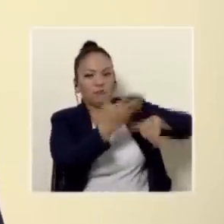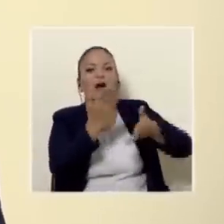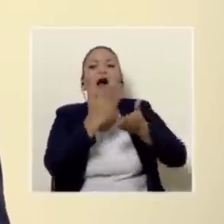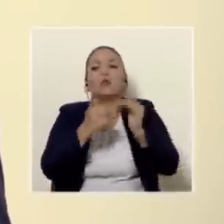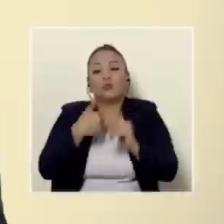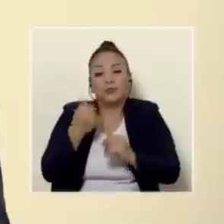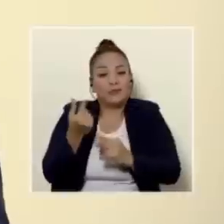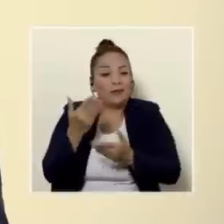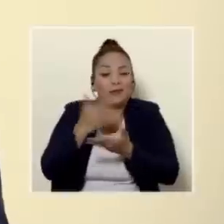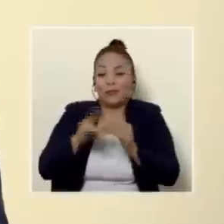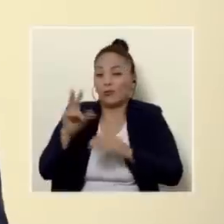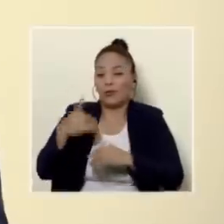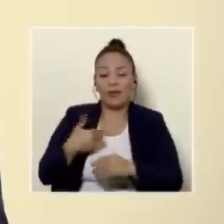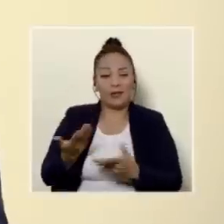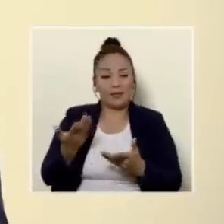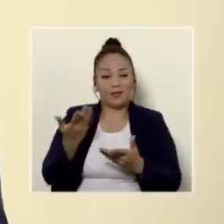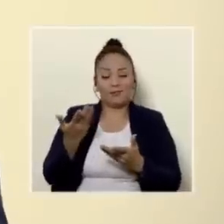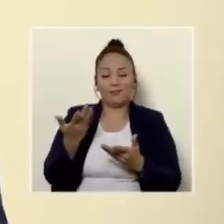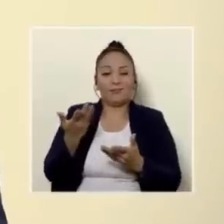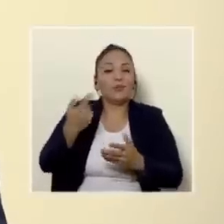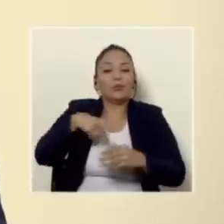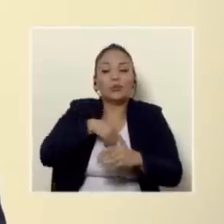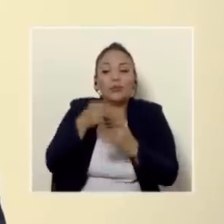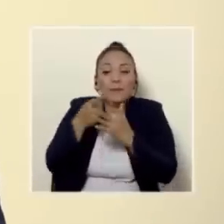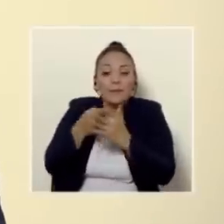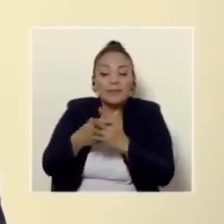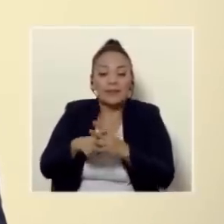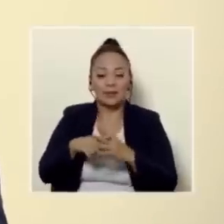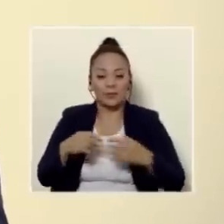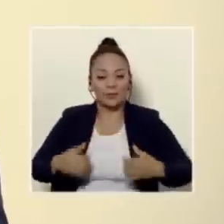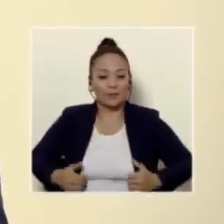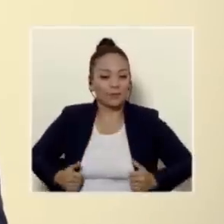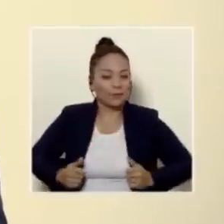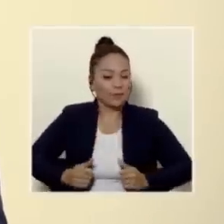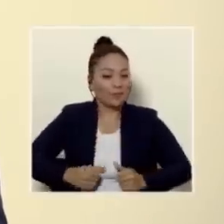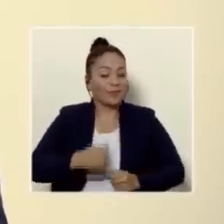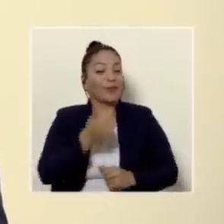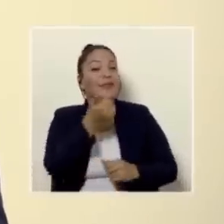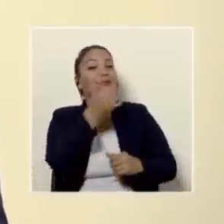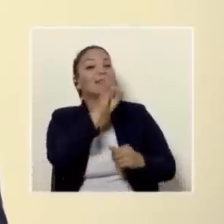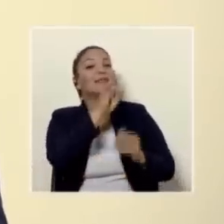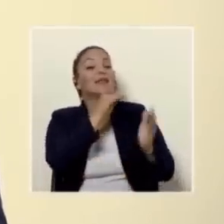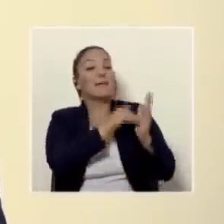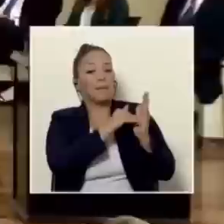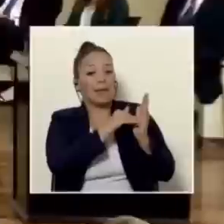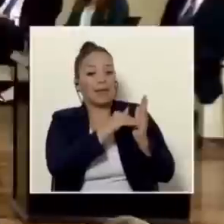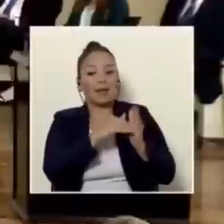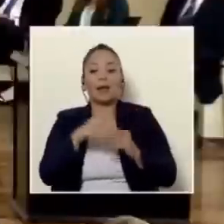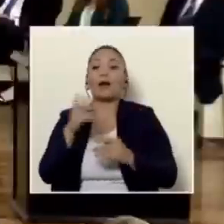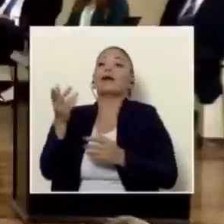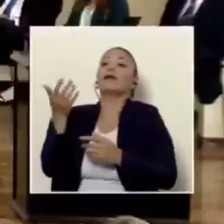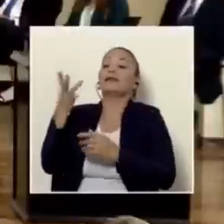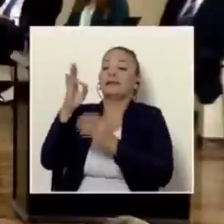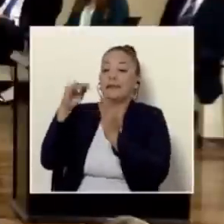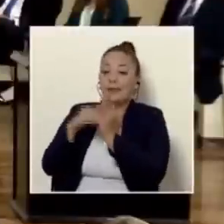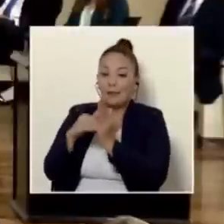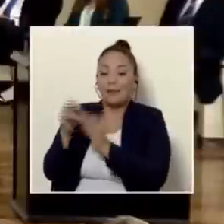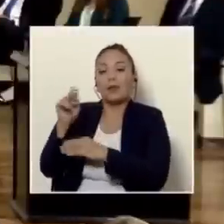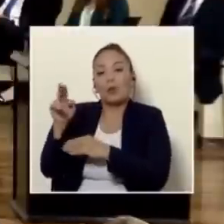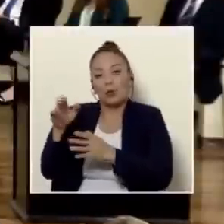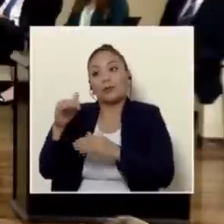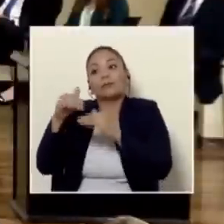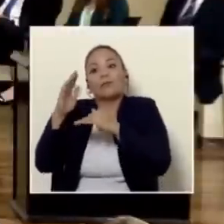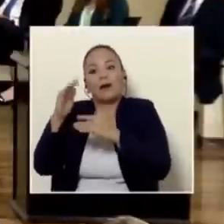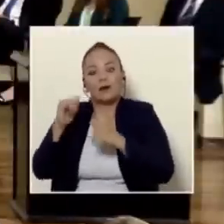estamos empezando, ¿verdad? Yo ayer hablé... ¿ah? 17 mil, señor, en total. Ah, 17 mil pesos,